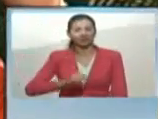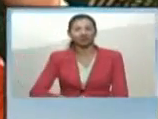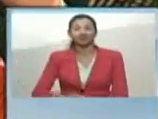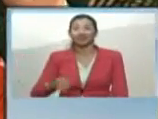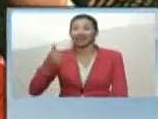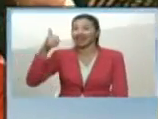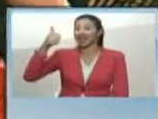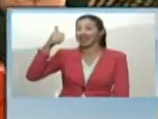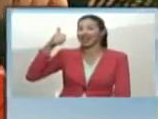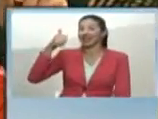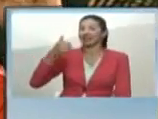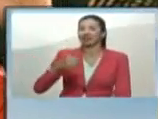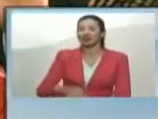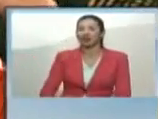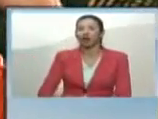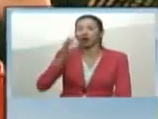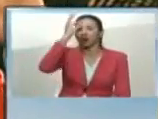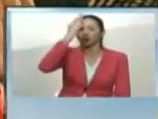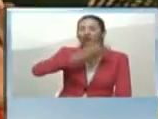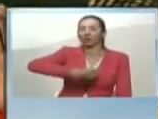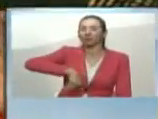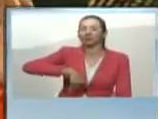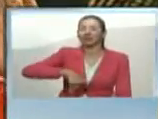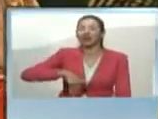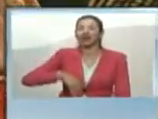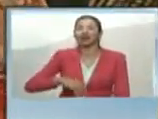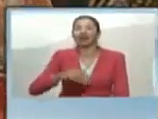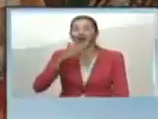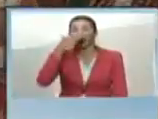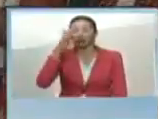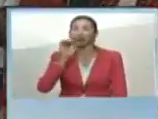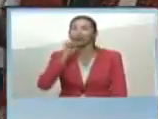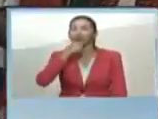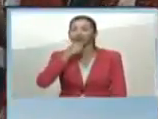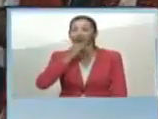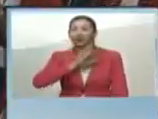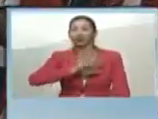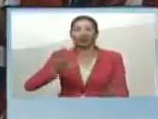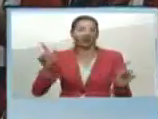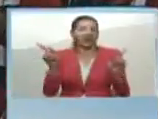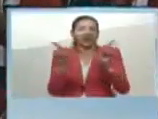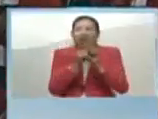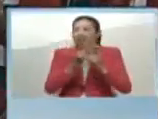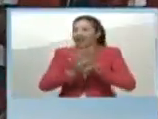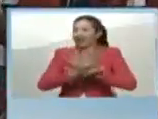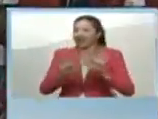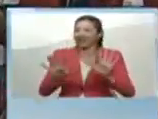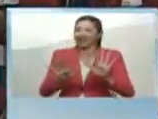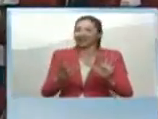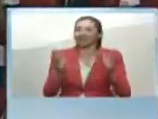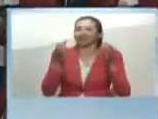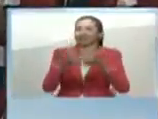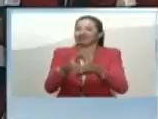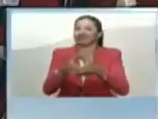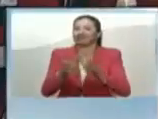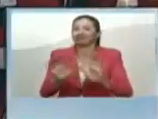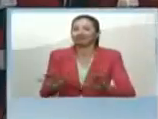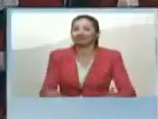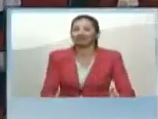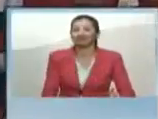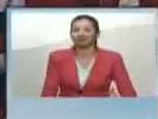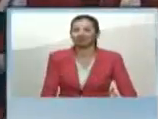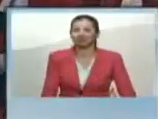Eso. A los al Consejo de Adulto Mayor, son los que están ahorita en orden al bate, ¿verdad?